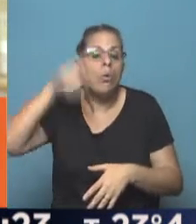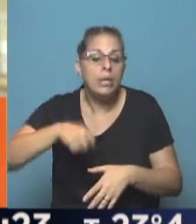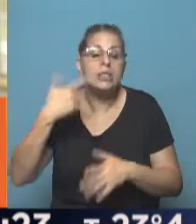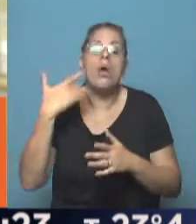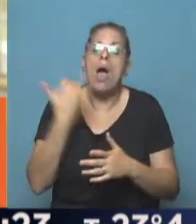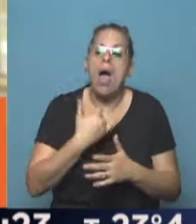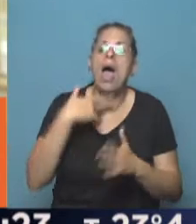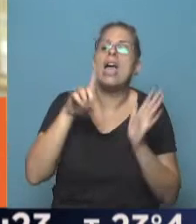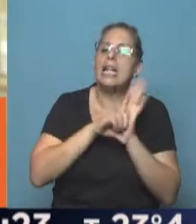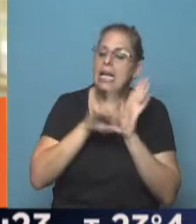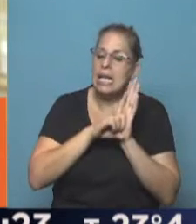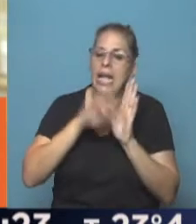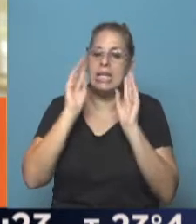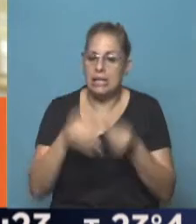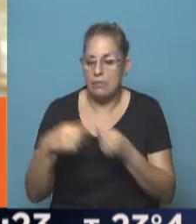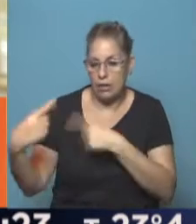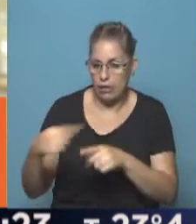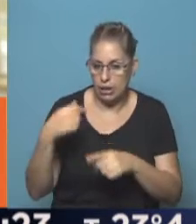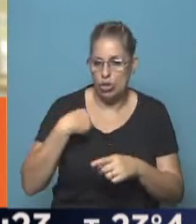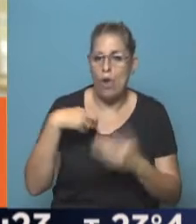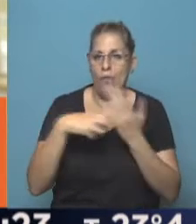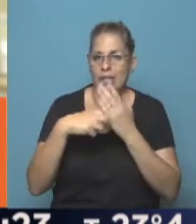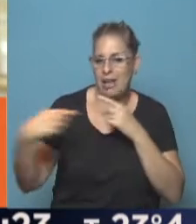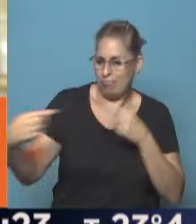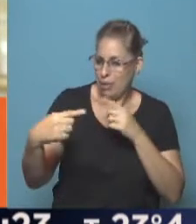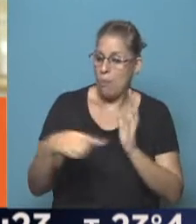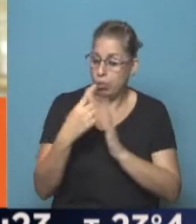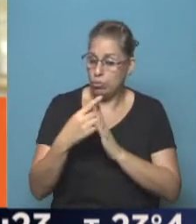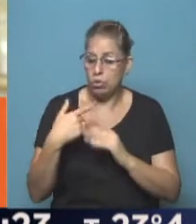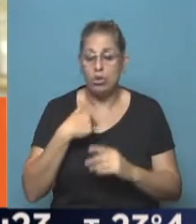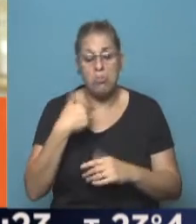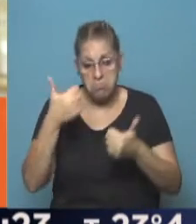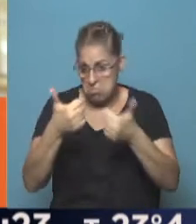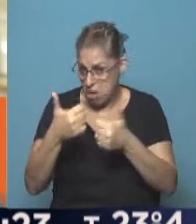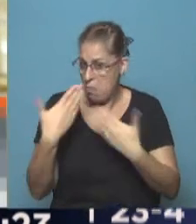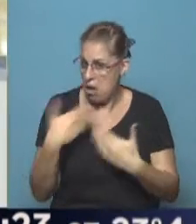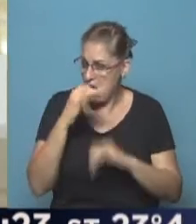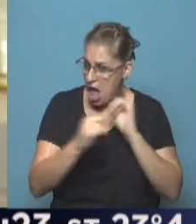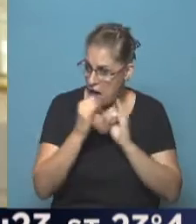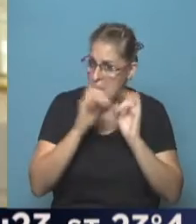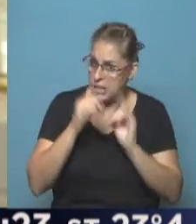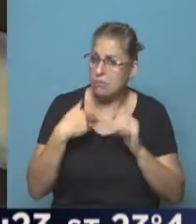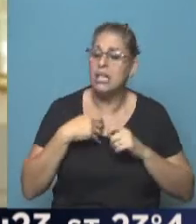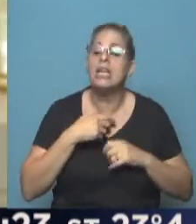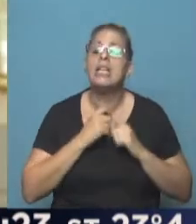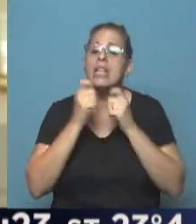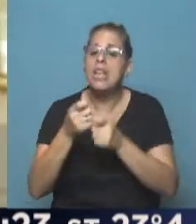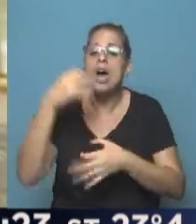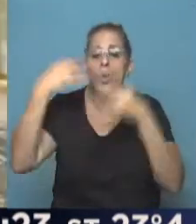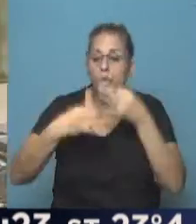apreciaciones. Yo no coincido con lo que dice la fiscal, pero celebro que pueda expresarse y celebro que lo pueda llevar a la justicia.